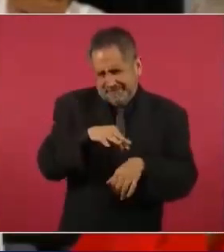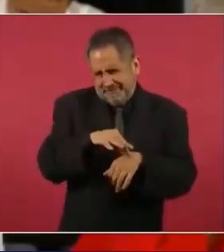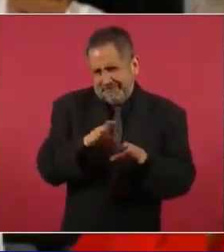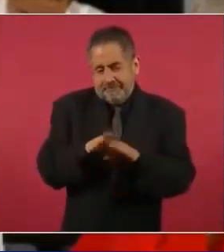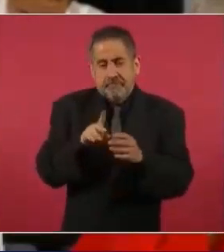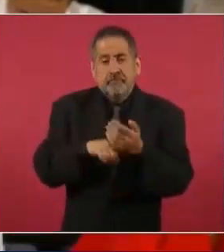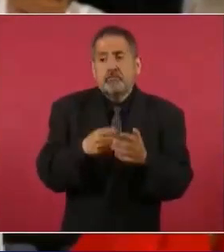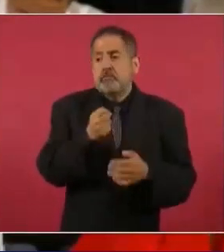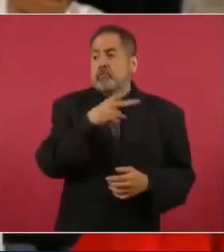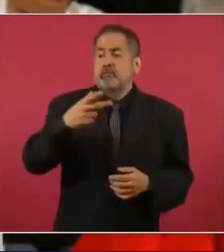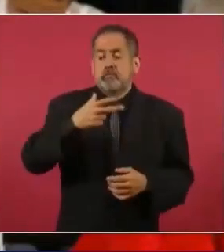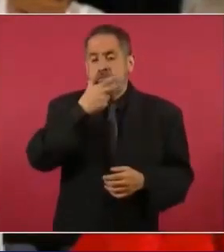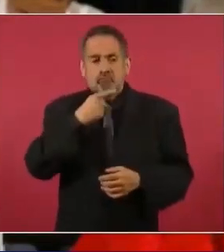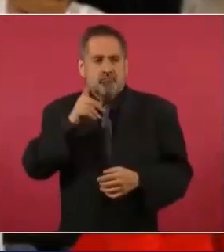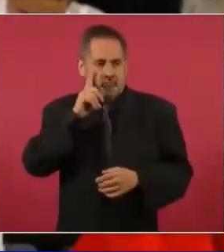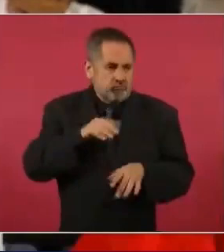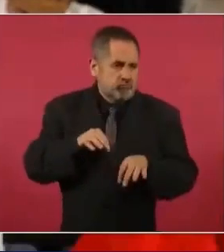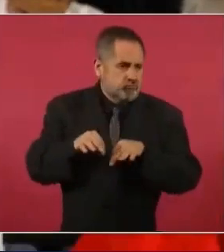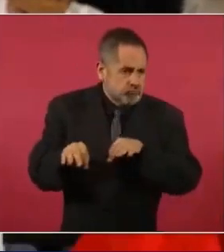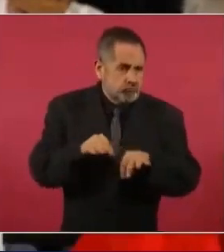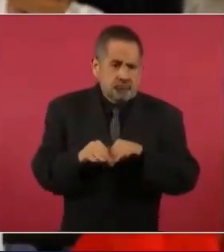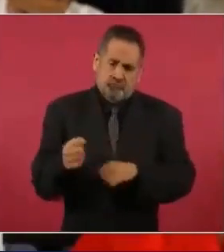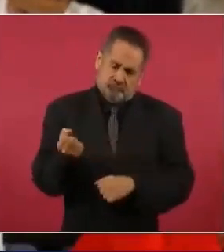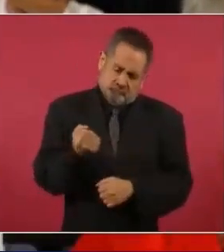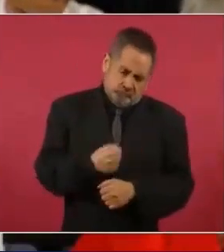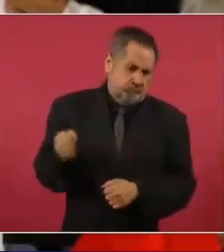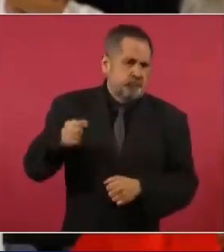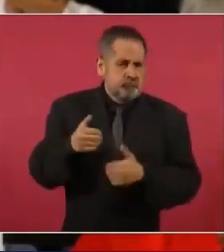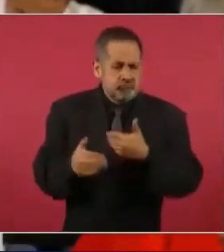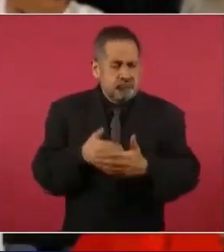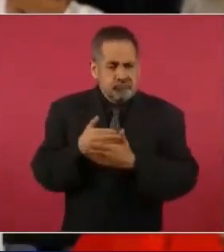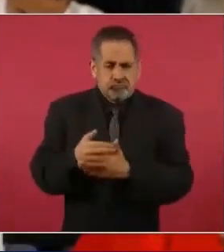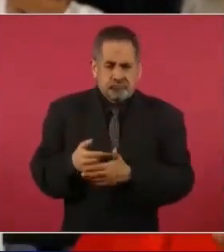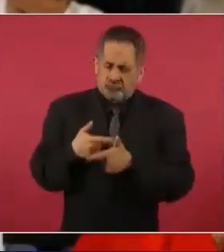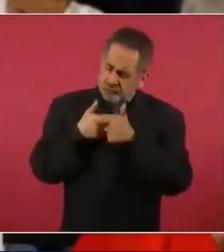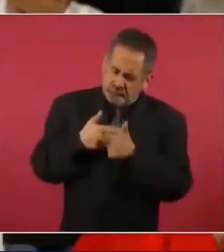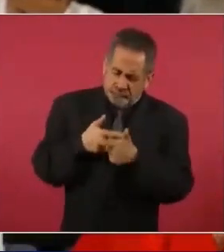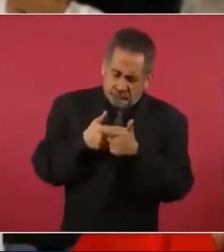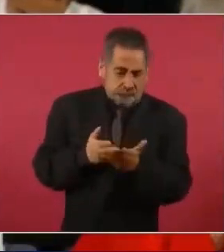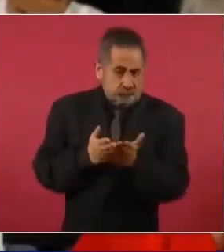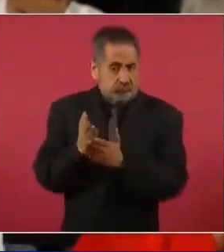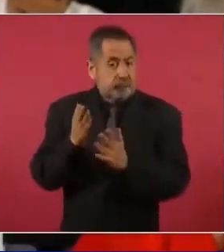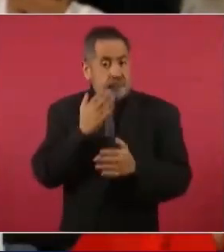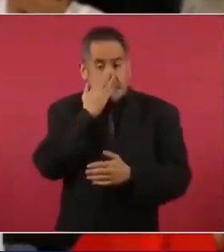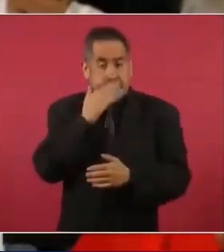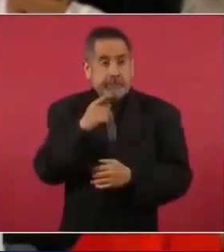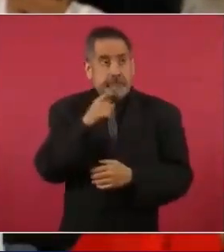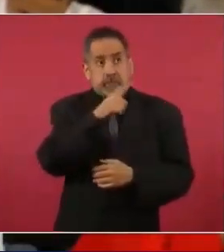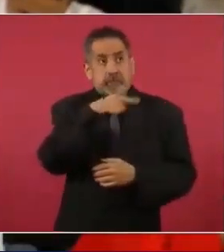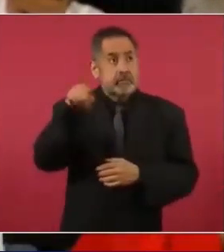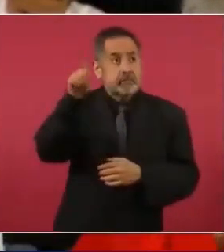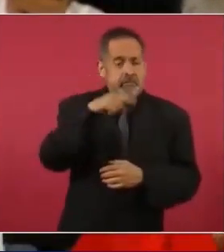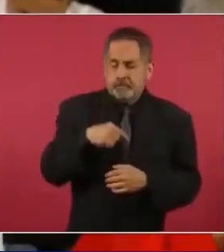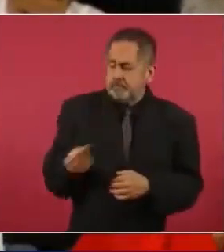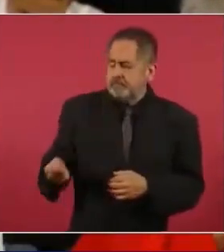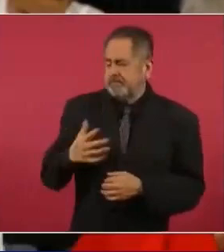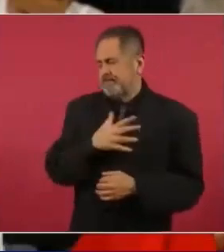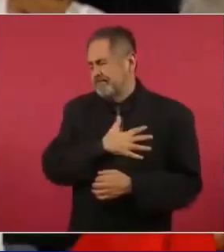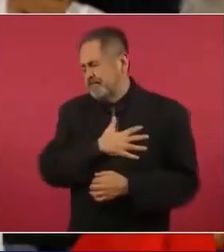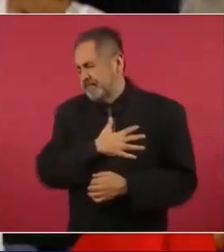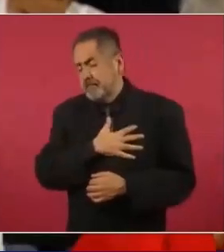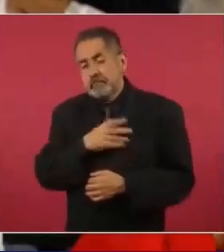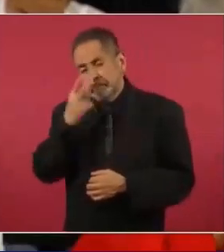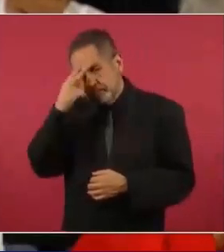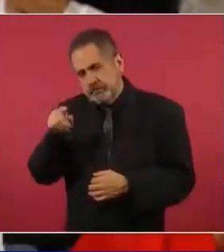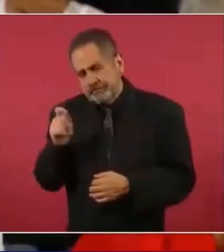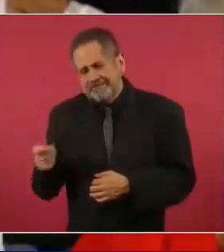son hombres y mujeres trabajadores, talentosos, perseverantes y con un gran amor a México, que a mí la verdad me